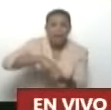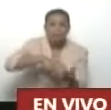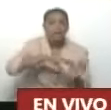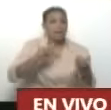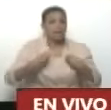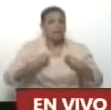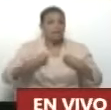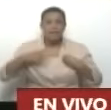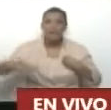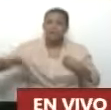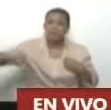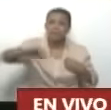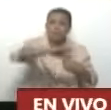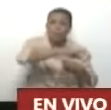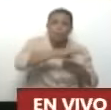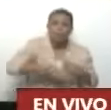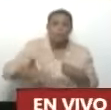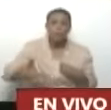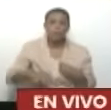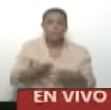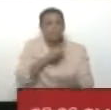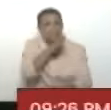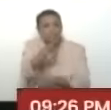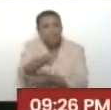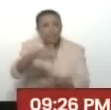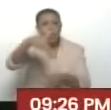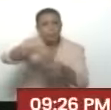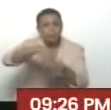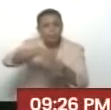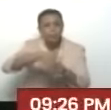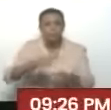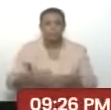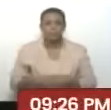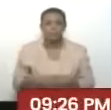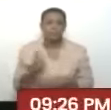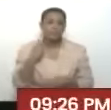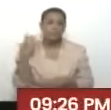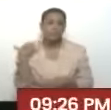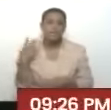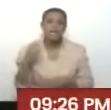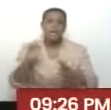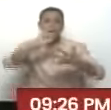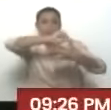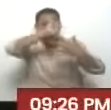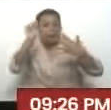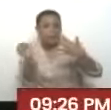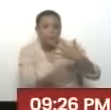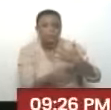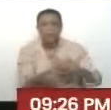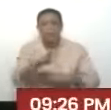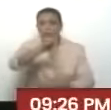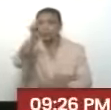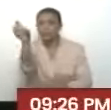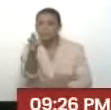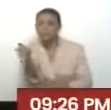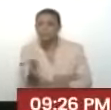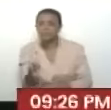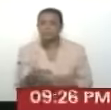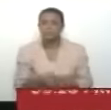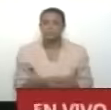hicieron vida en cada uno de esos estados, salieron a votar el día de ayer, presidente. 5 veces sí por nuestro Esequibo.